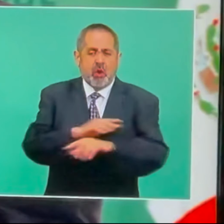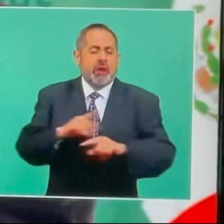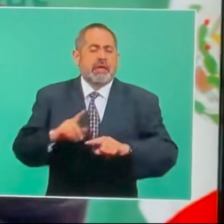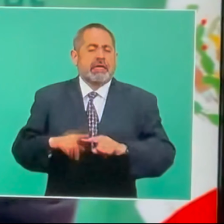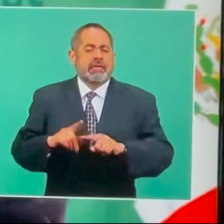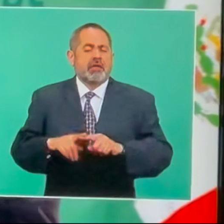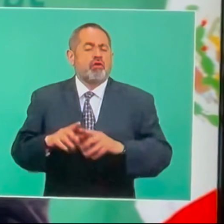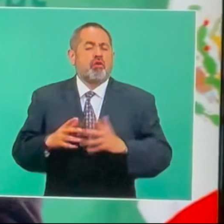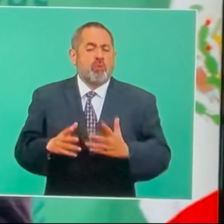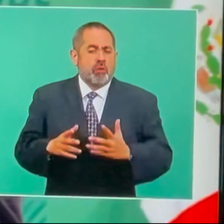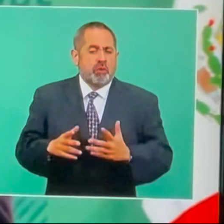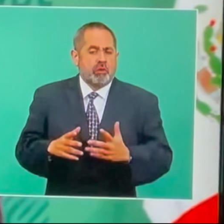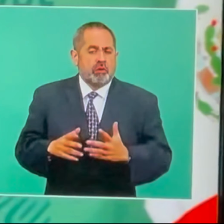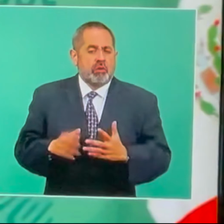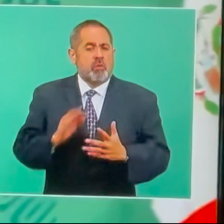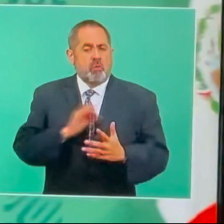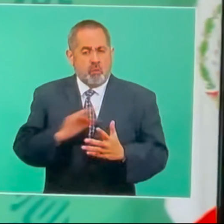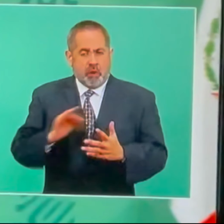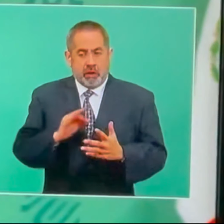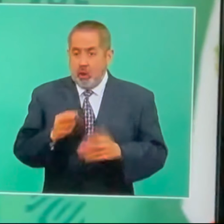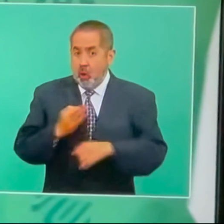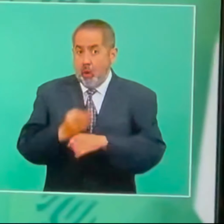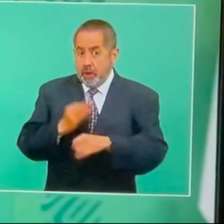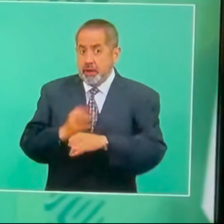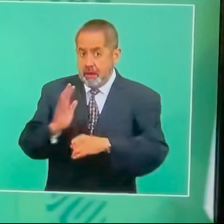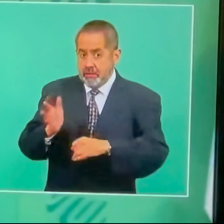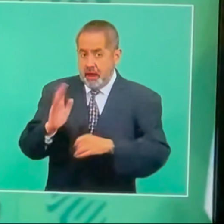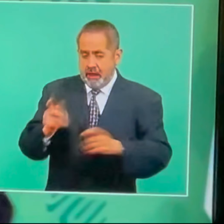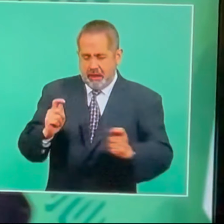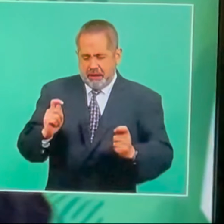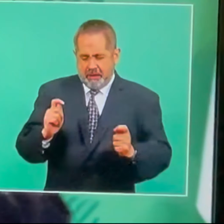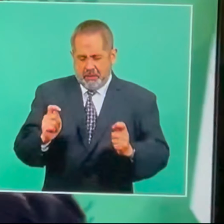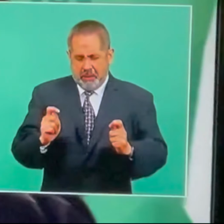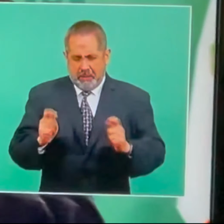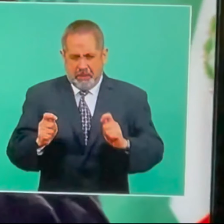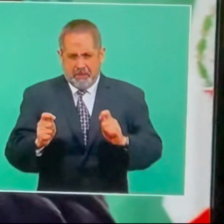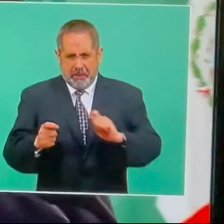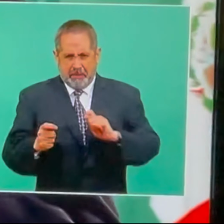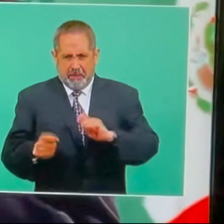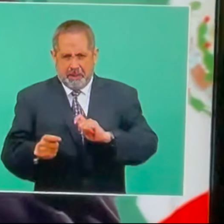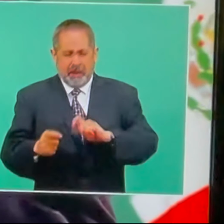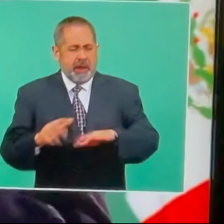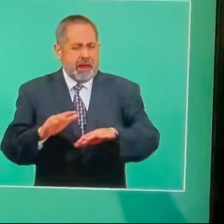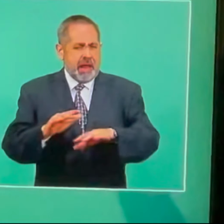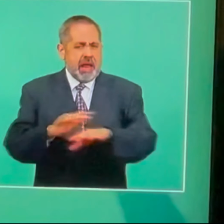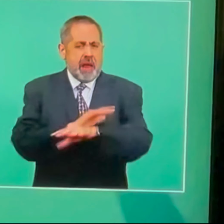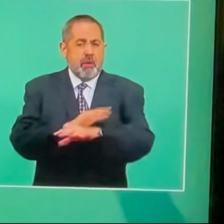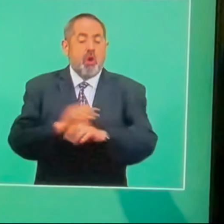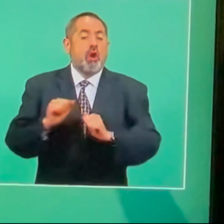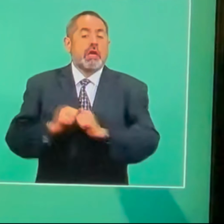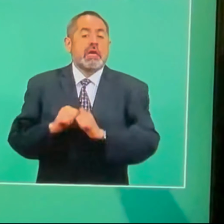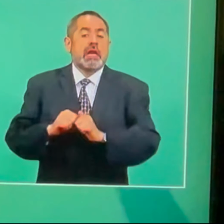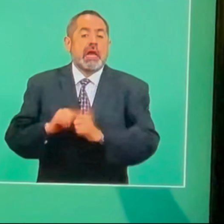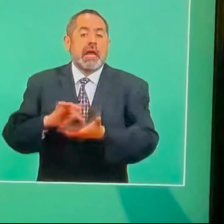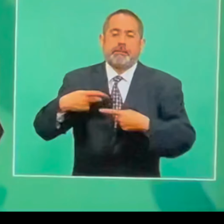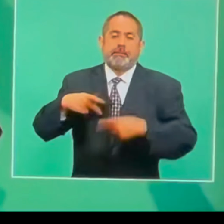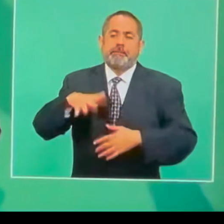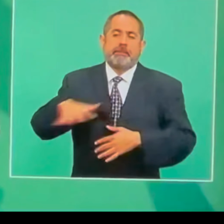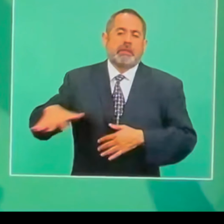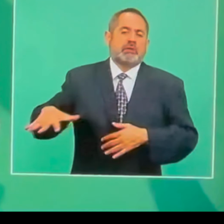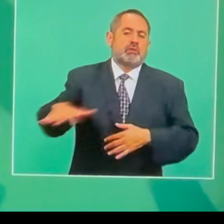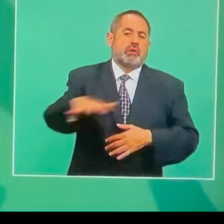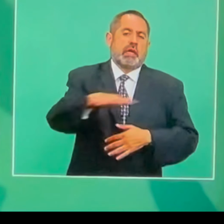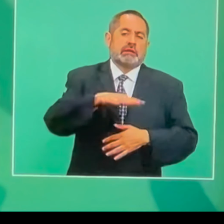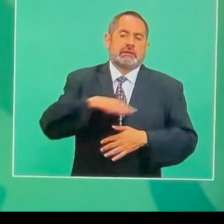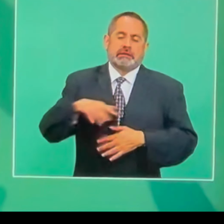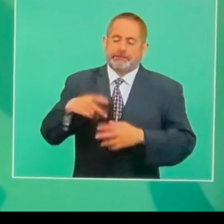se puede llevar a cabo y se está llevando a cabo la transformación con el pueblo.